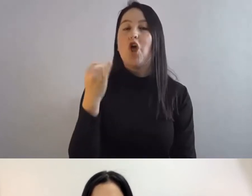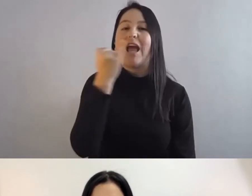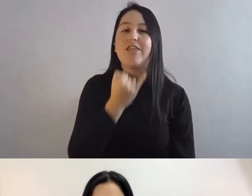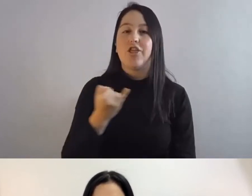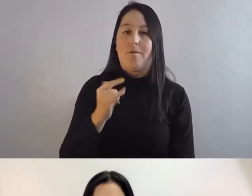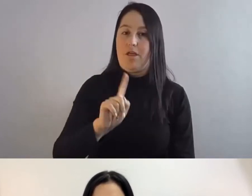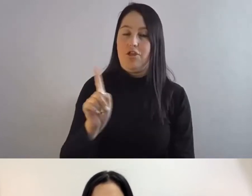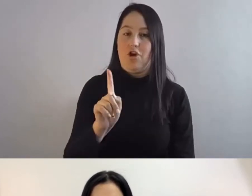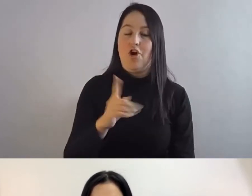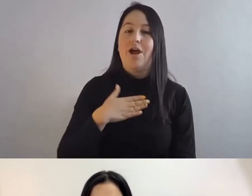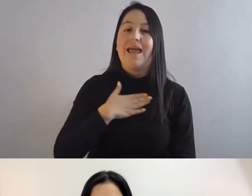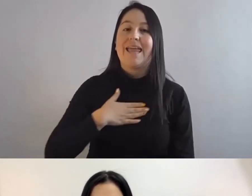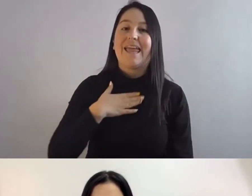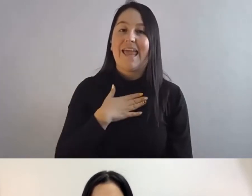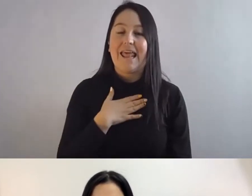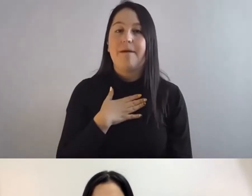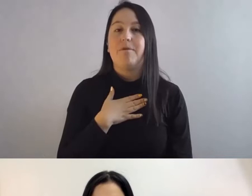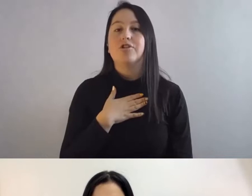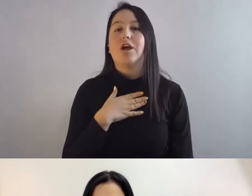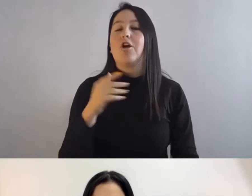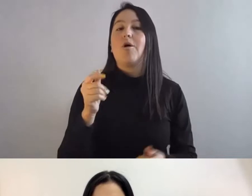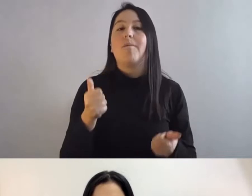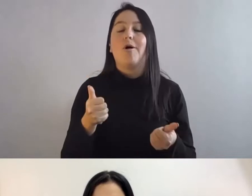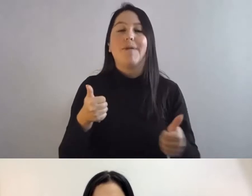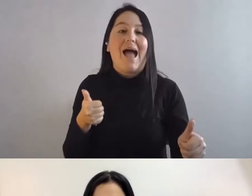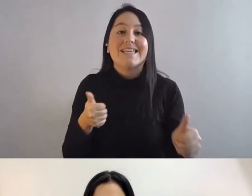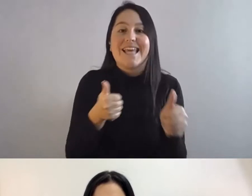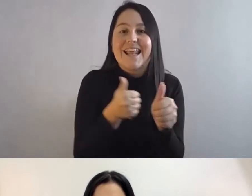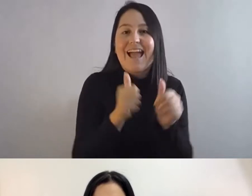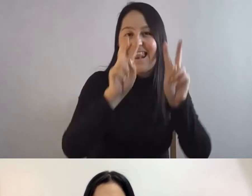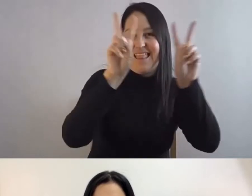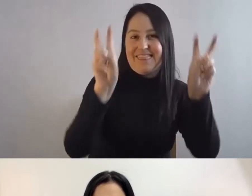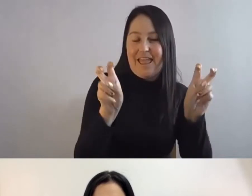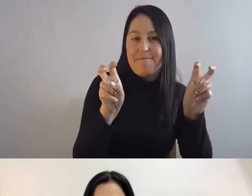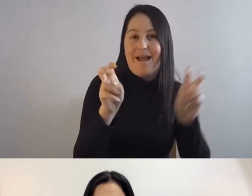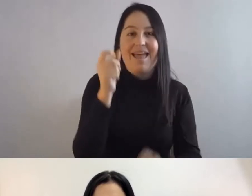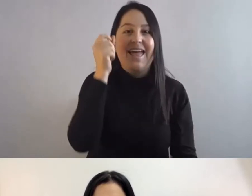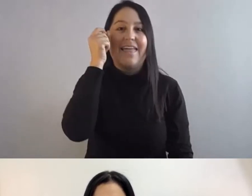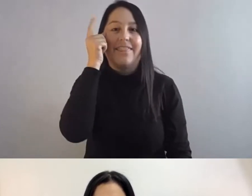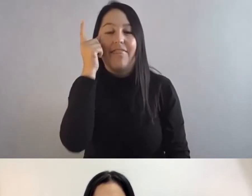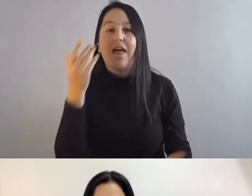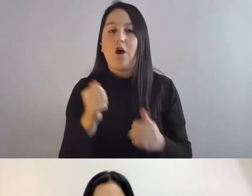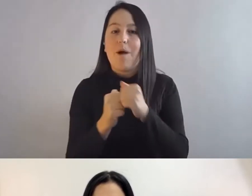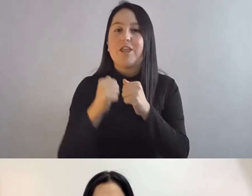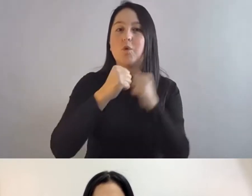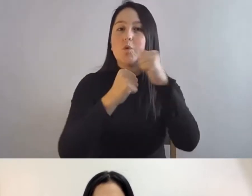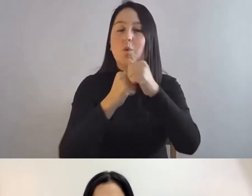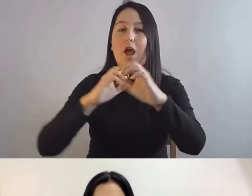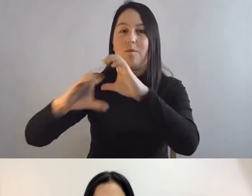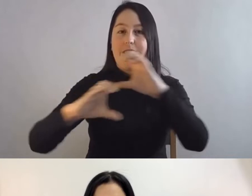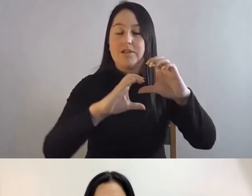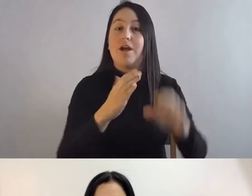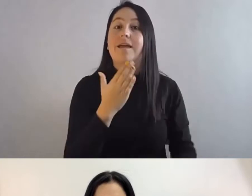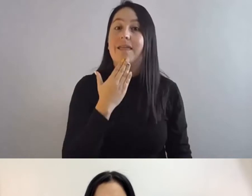la temática, comprender, ¿cierto?, un poco la estructura de comunicación, la importancia también de